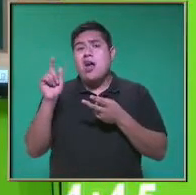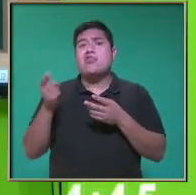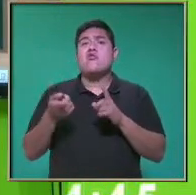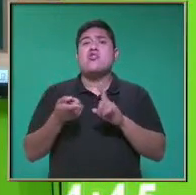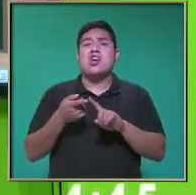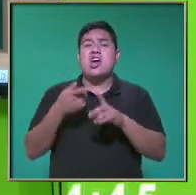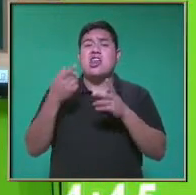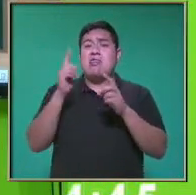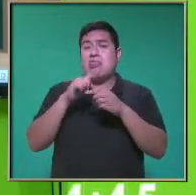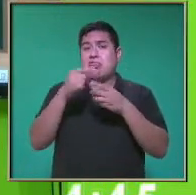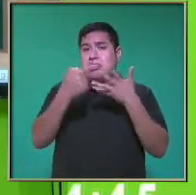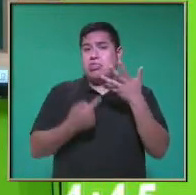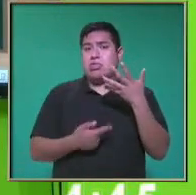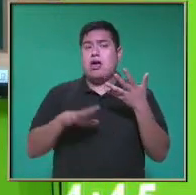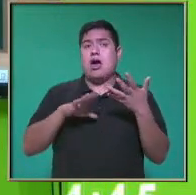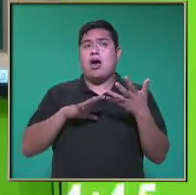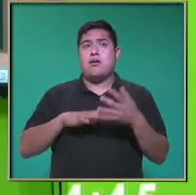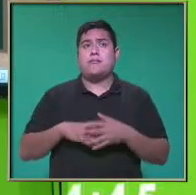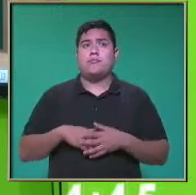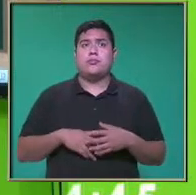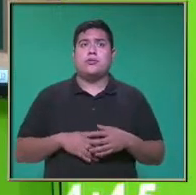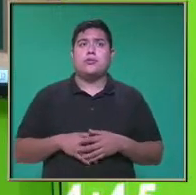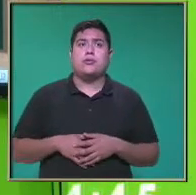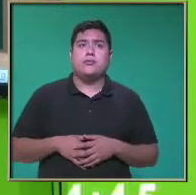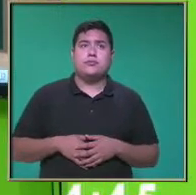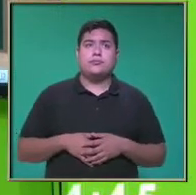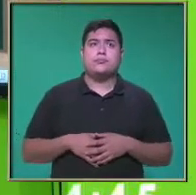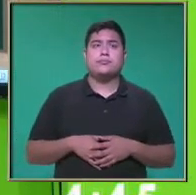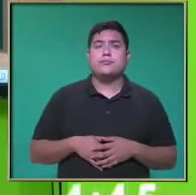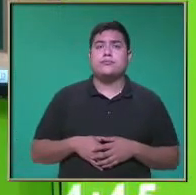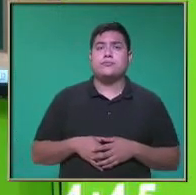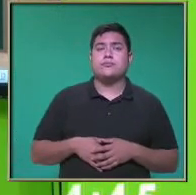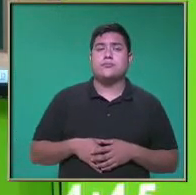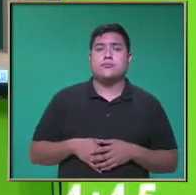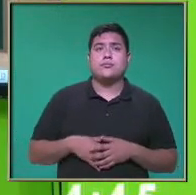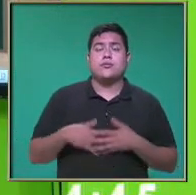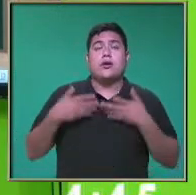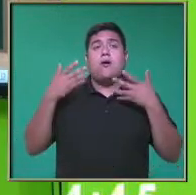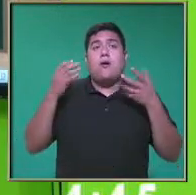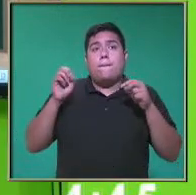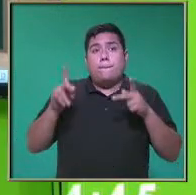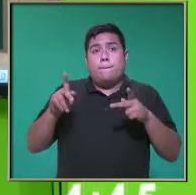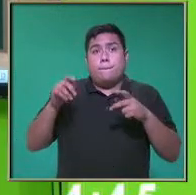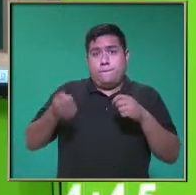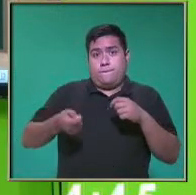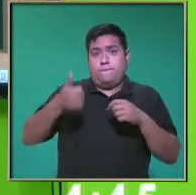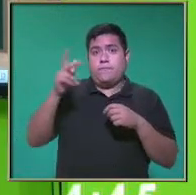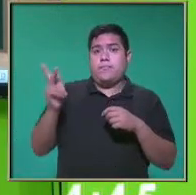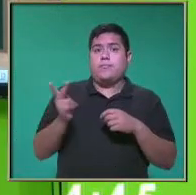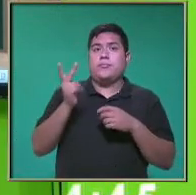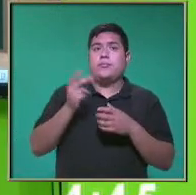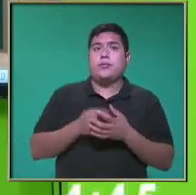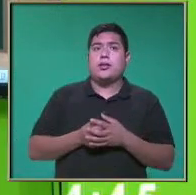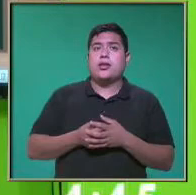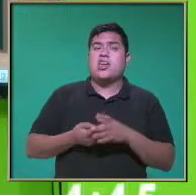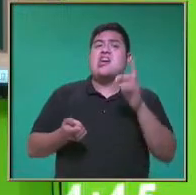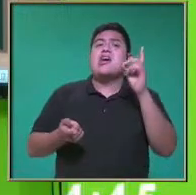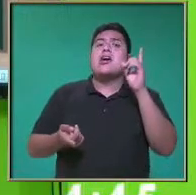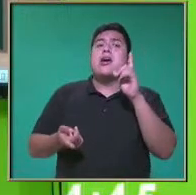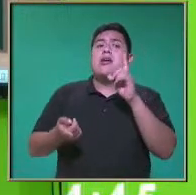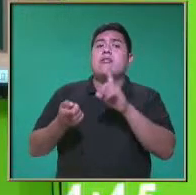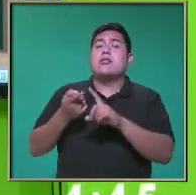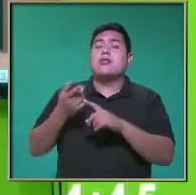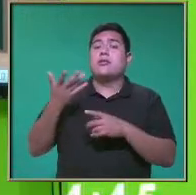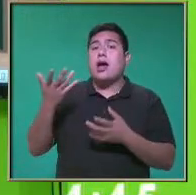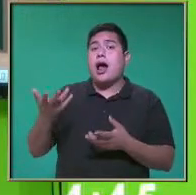Now, we have, who was the first to tell the Chinese farmer he was very lucky? ¿Quién fue el primero en decirle al